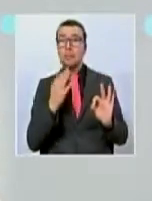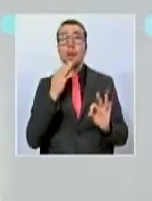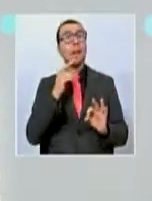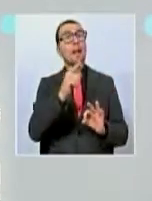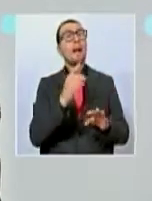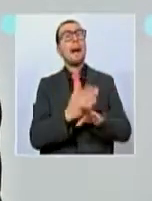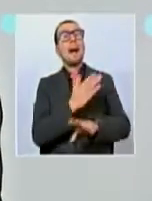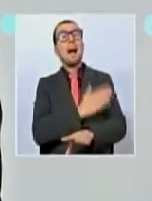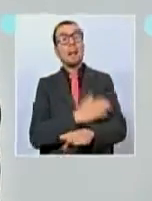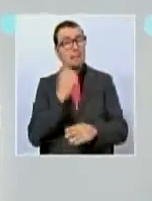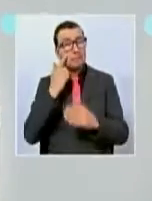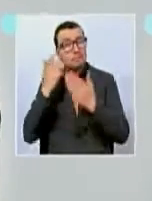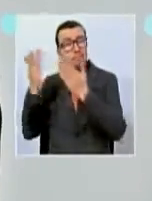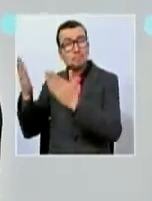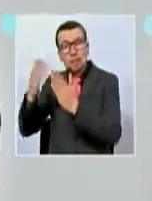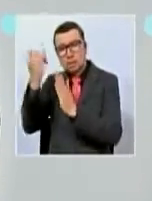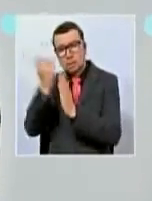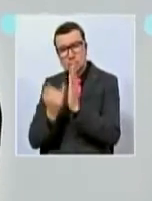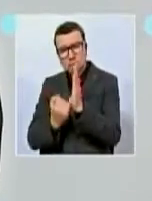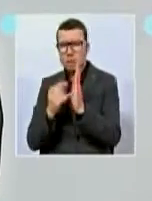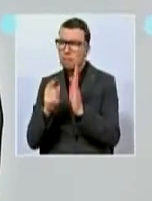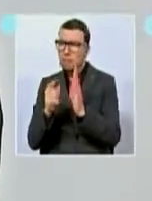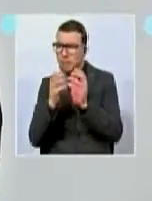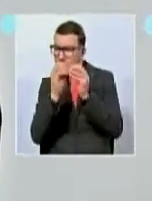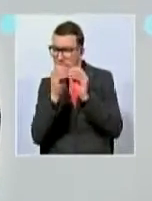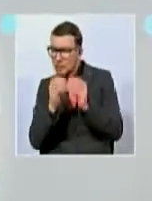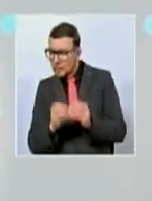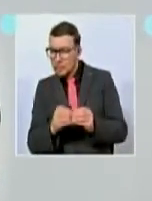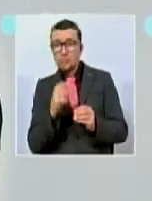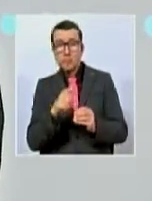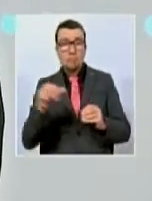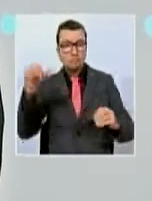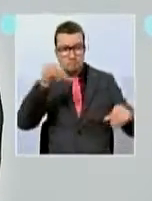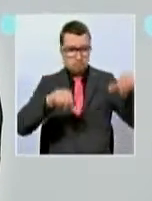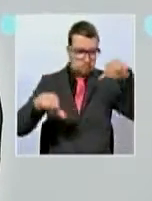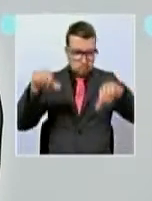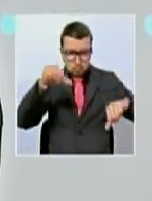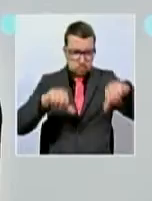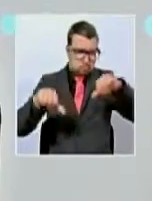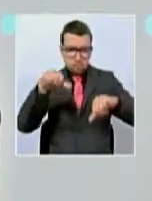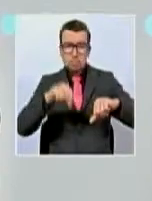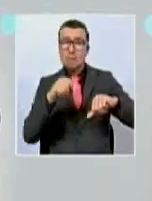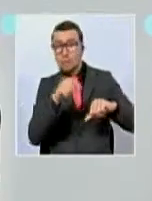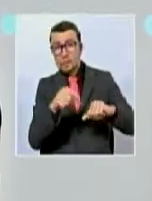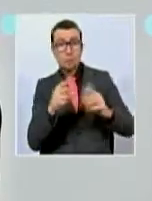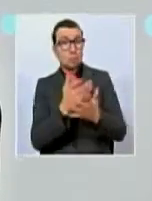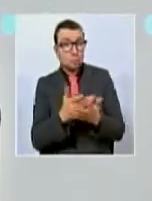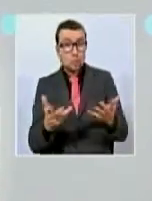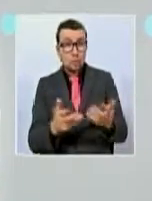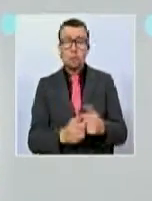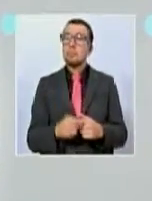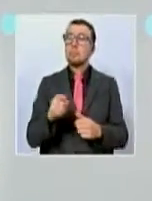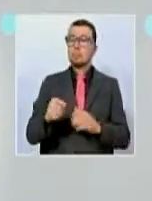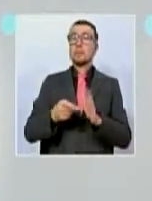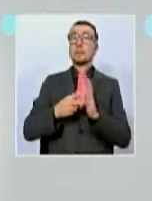ejemplo, unos equipos, ¿cierto? Unos equipos de laboratorio donde precisamente son los instrumentos